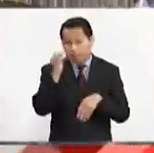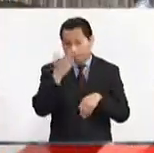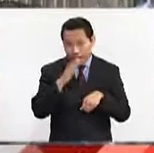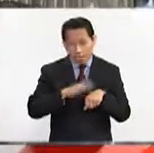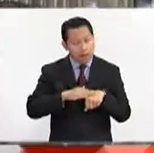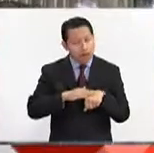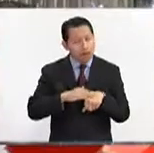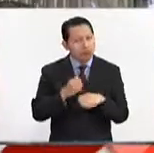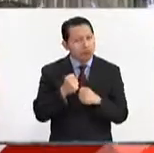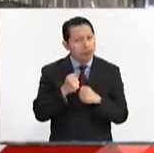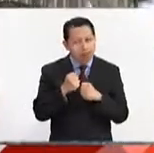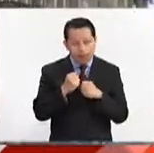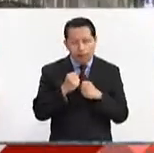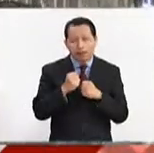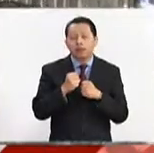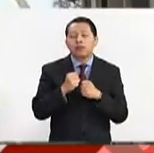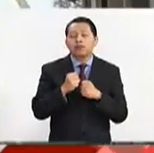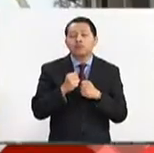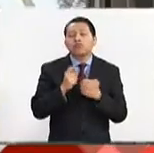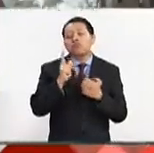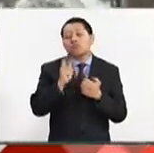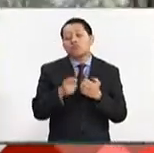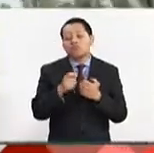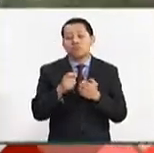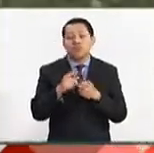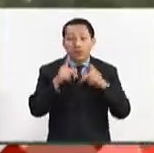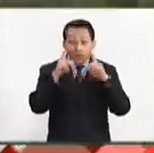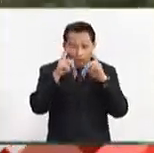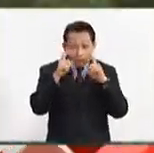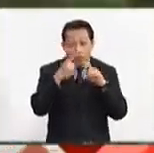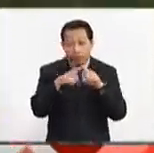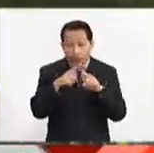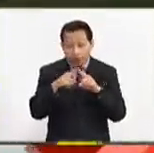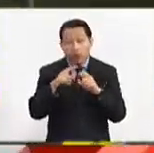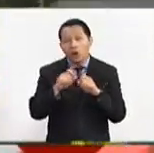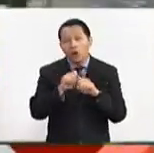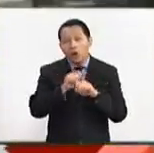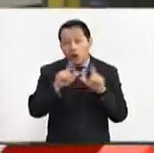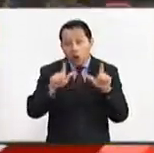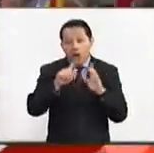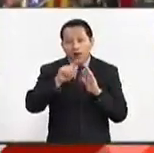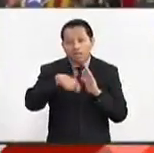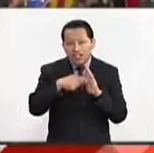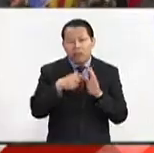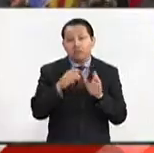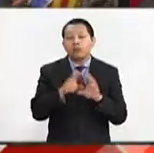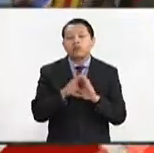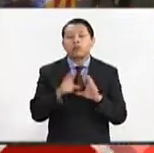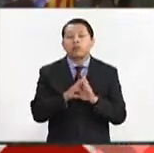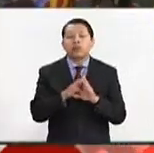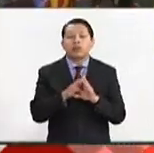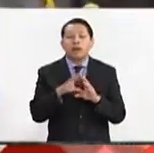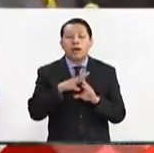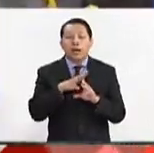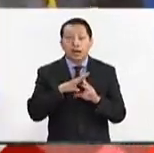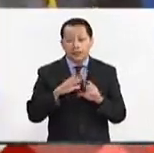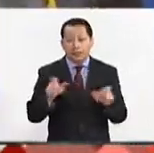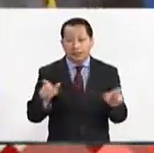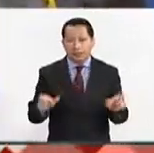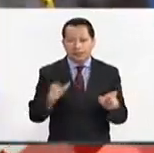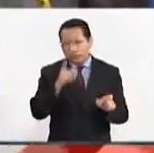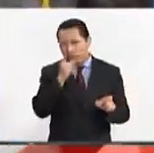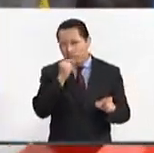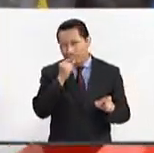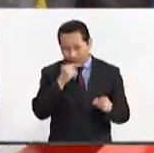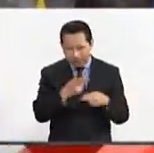palabras. Las imágenes, las fotos fijas o los vídeos de la desproporcionalidad de la Guardia Civil, la